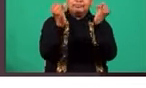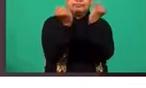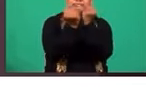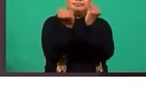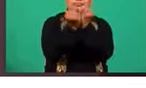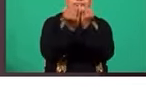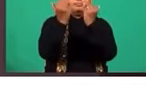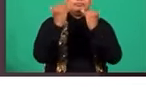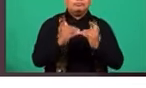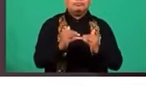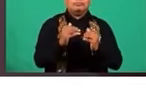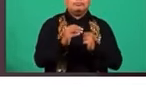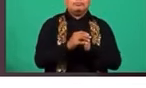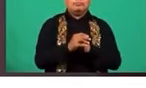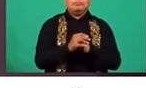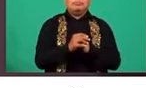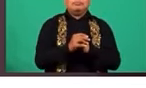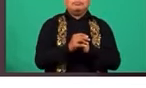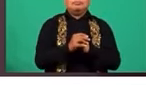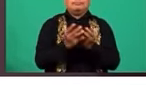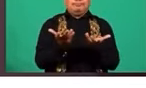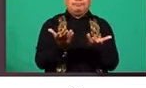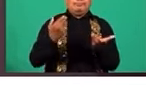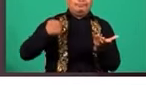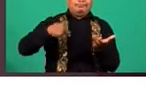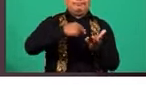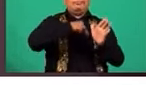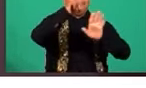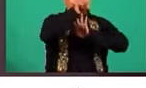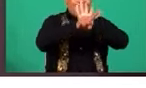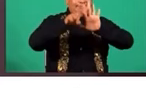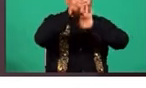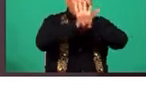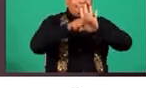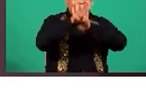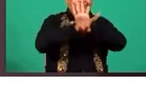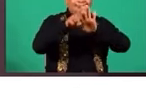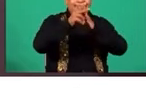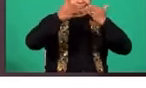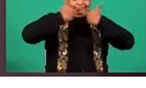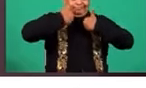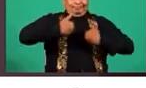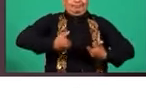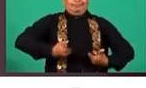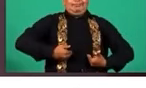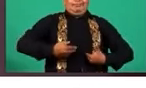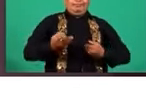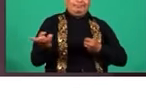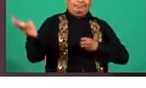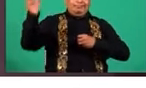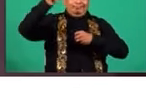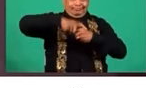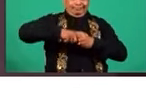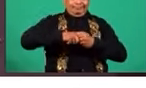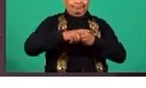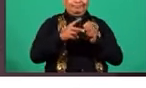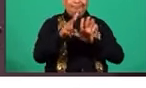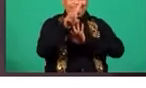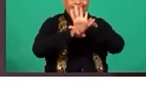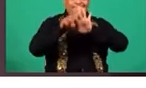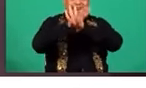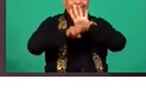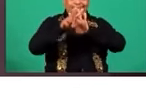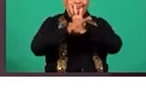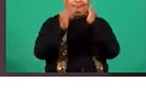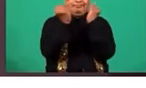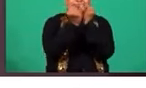subir ya todos los videos a nuestra red personal que se habían tenido que bajar. Y para que